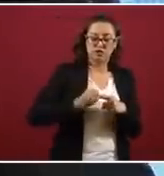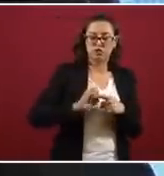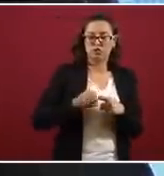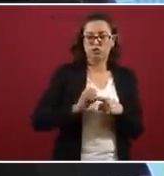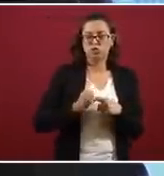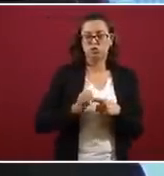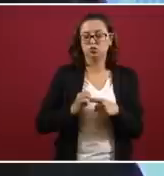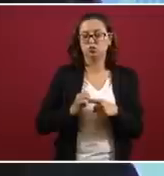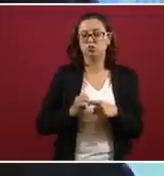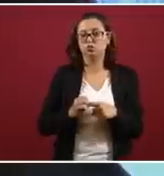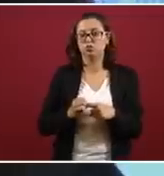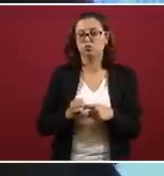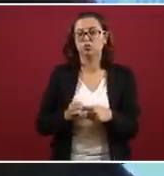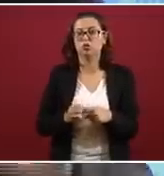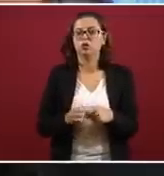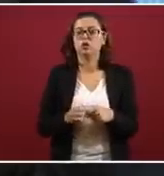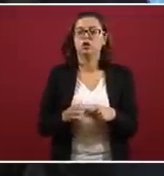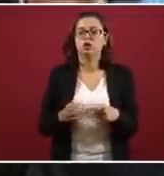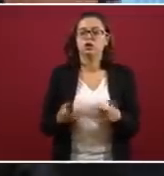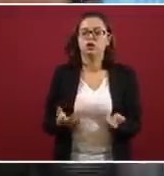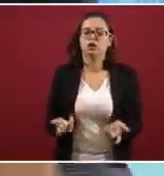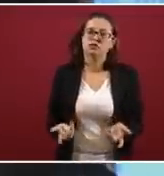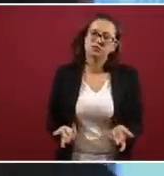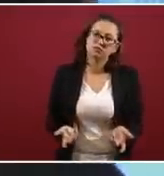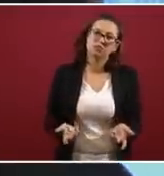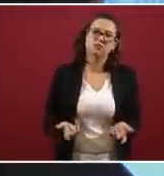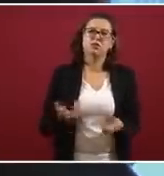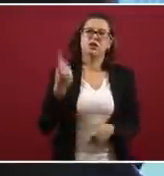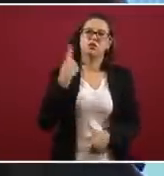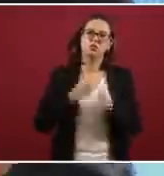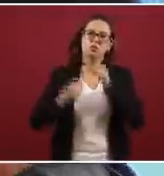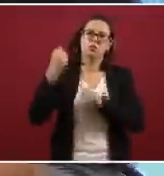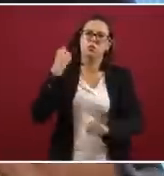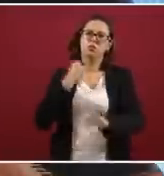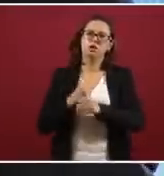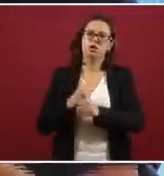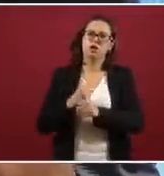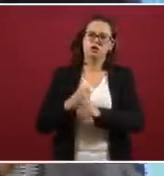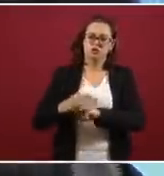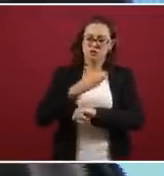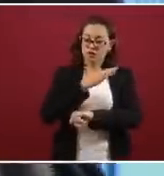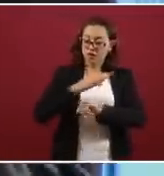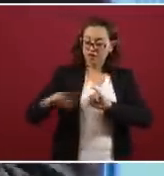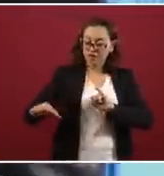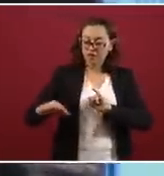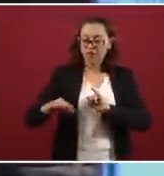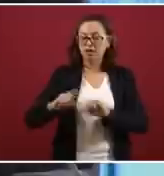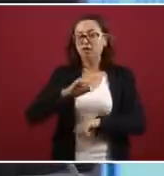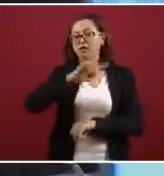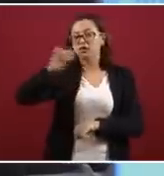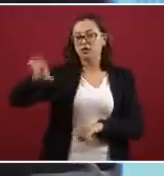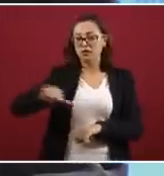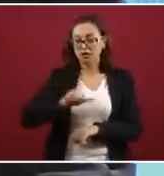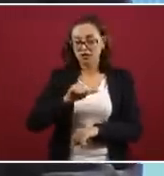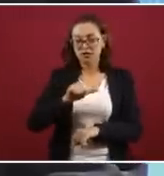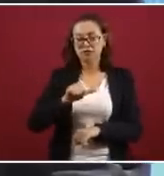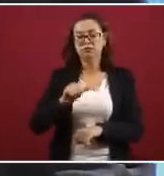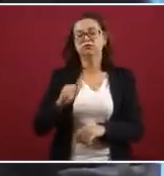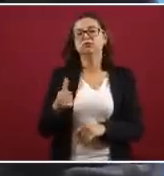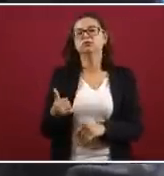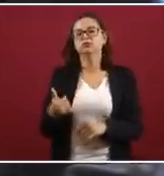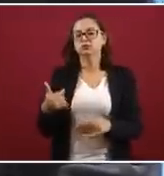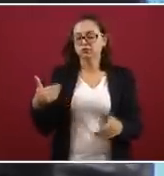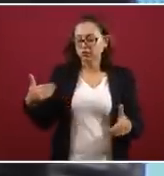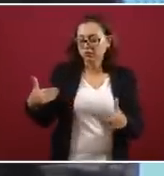presentó a principios, era desde fines del año anterior, pero se presentó la demanda de los productores